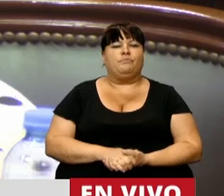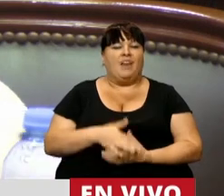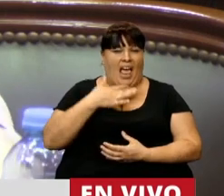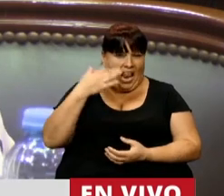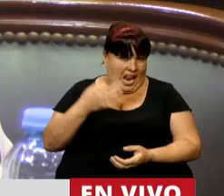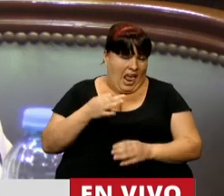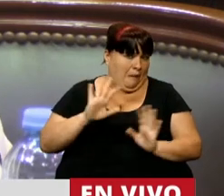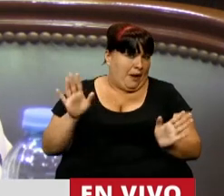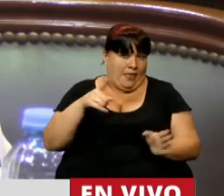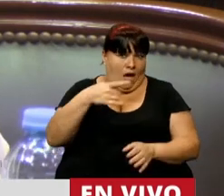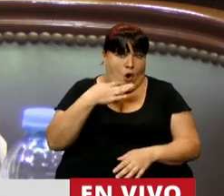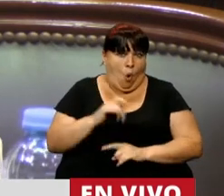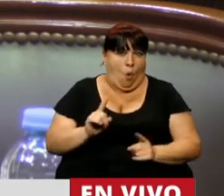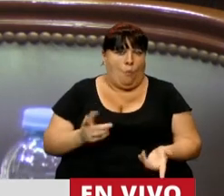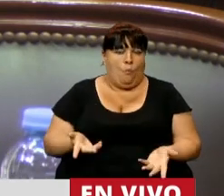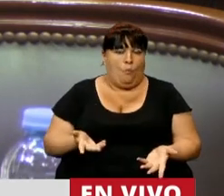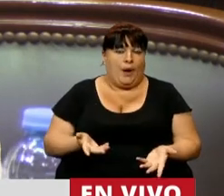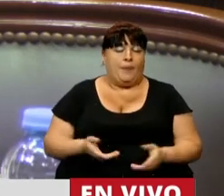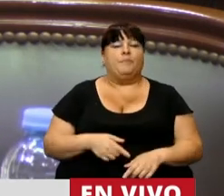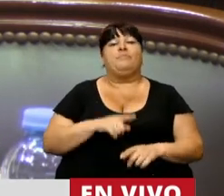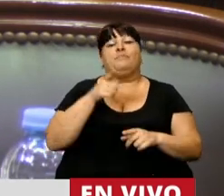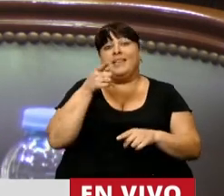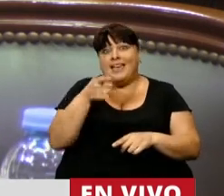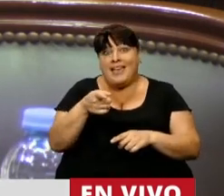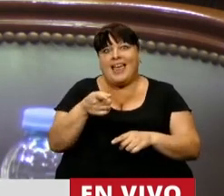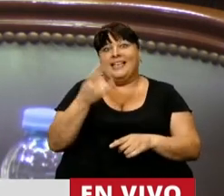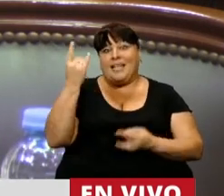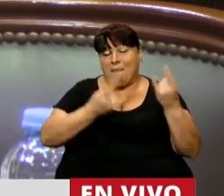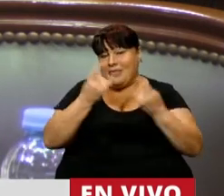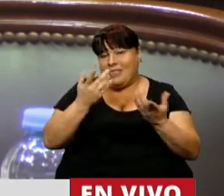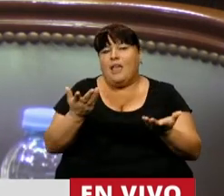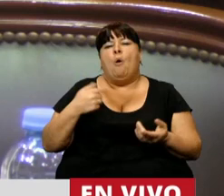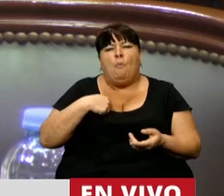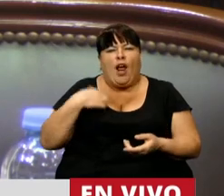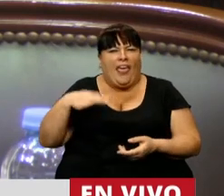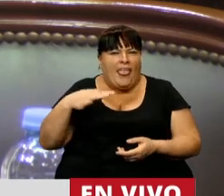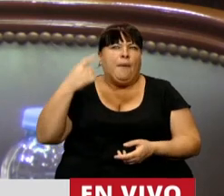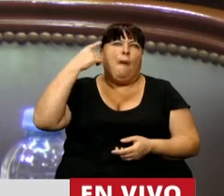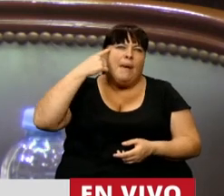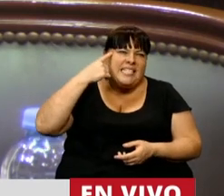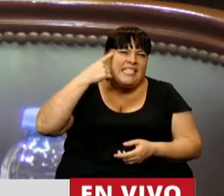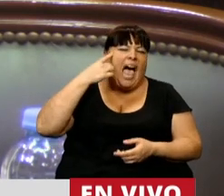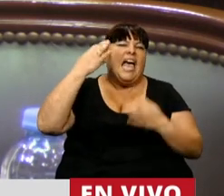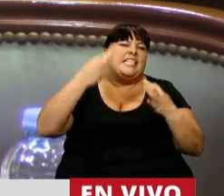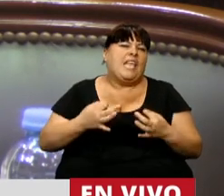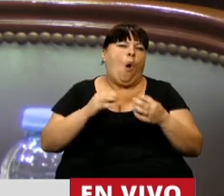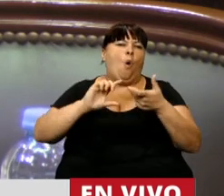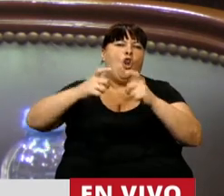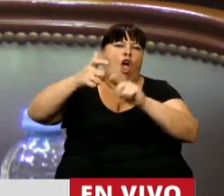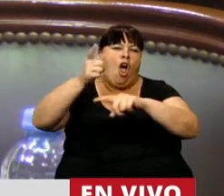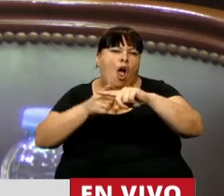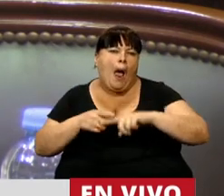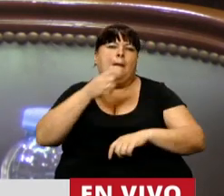que realmente no lo cumplió. Entonces, frente a estas mentiras, ¿por qué nosotros teníamos que pensar que iba a mandar una fórmula que